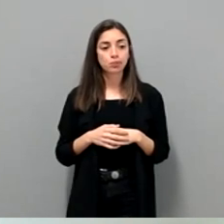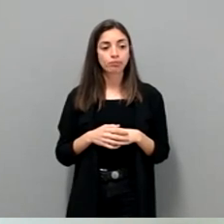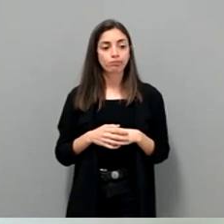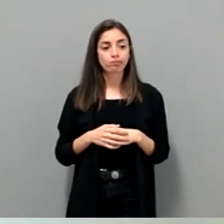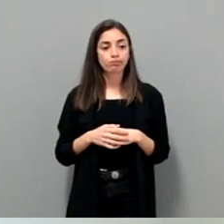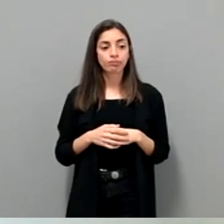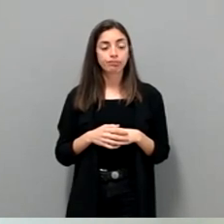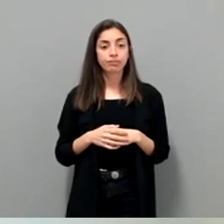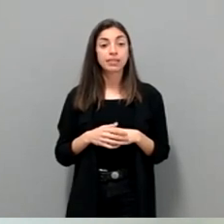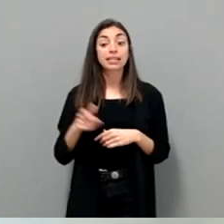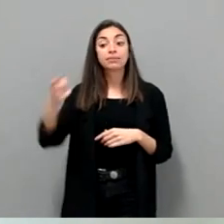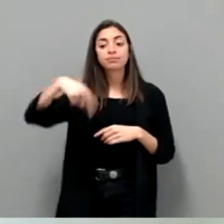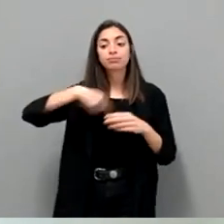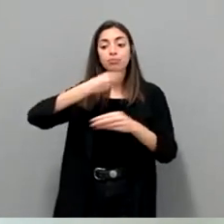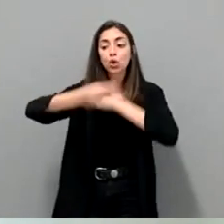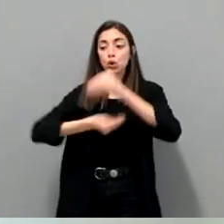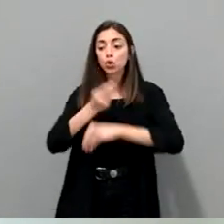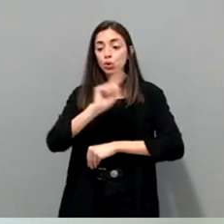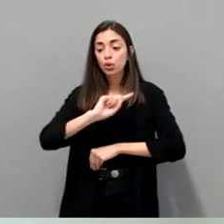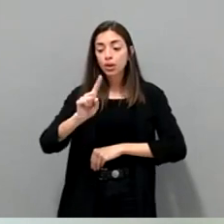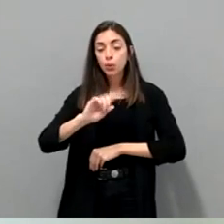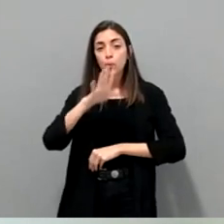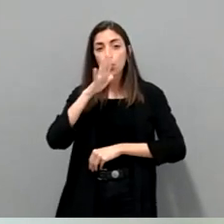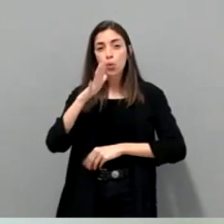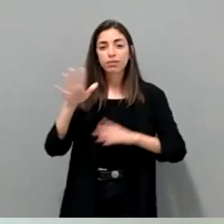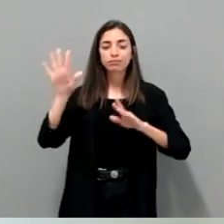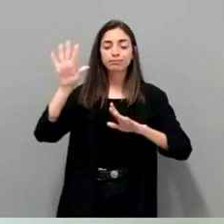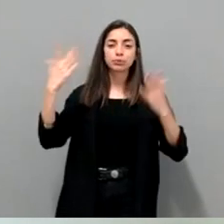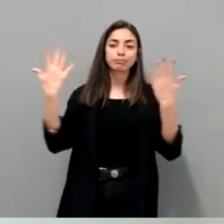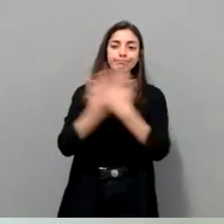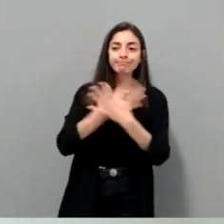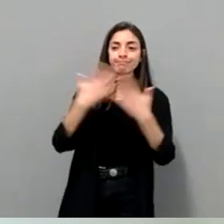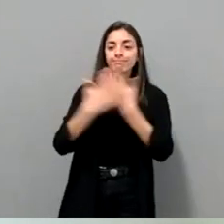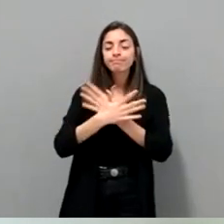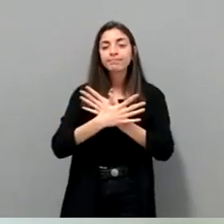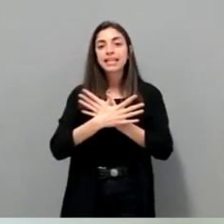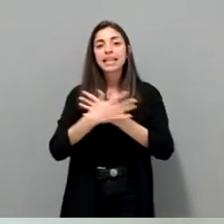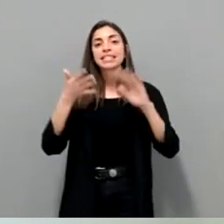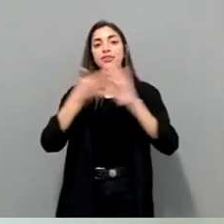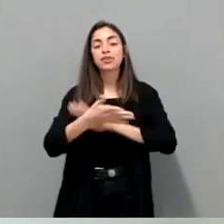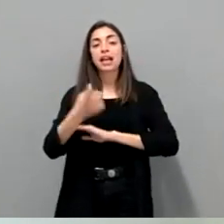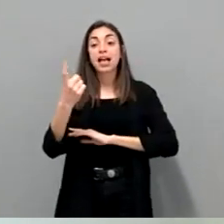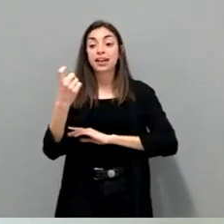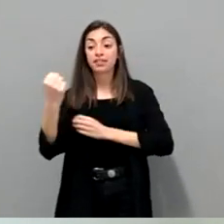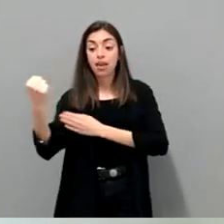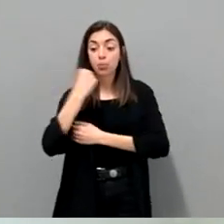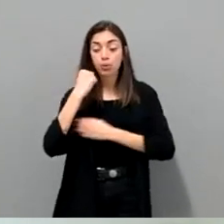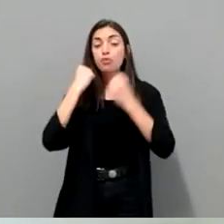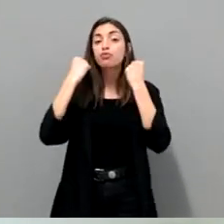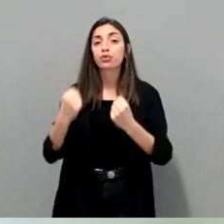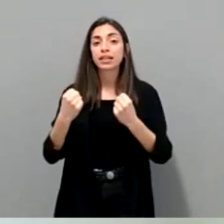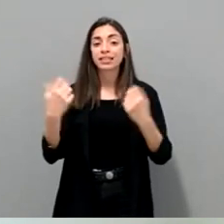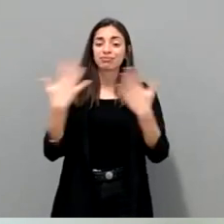Y no lo hacen porque confunden qué es tener grandes necesidades de apoyo.